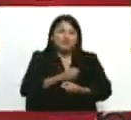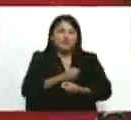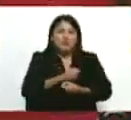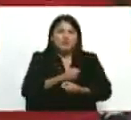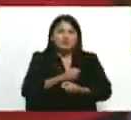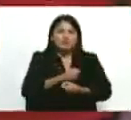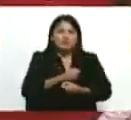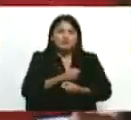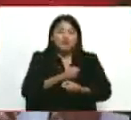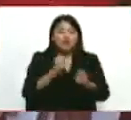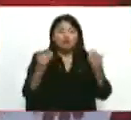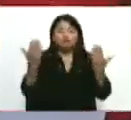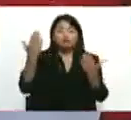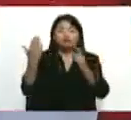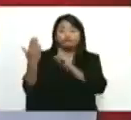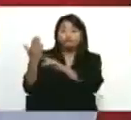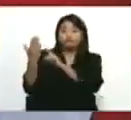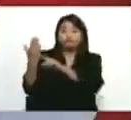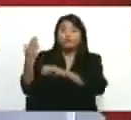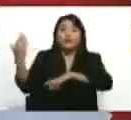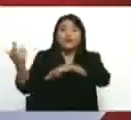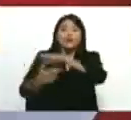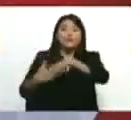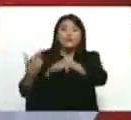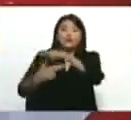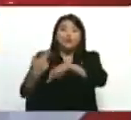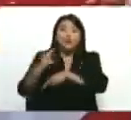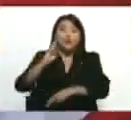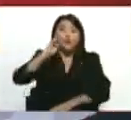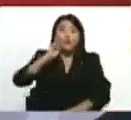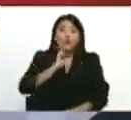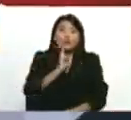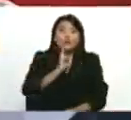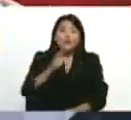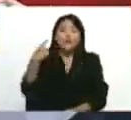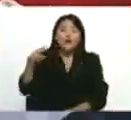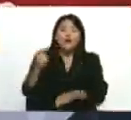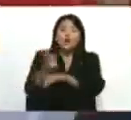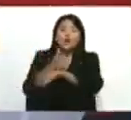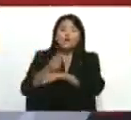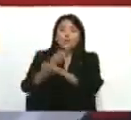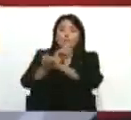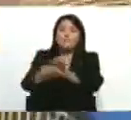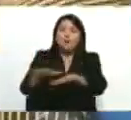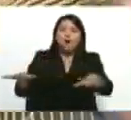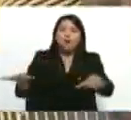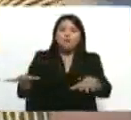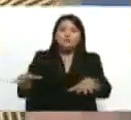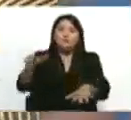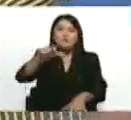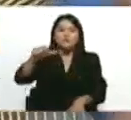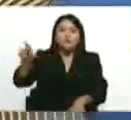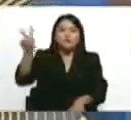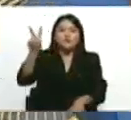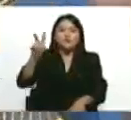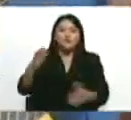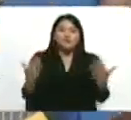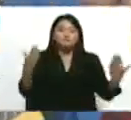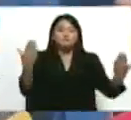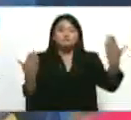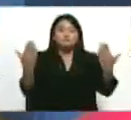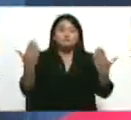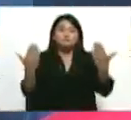solo para ellos, o es la revolución bolivariana con un gobierno para todos los venezolanos y todas las venezolanas.